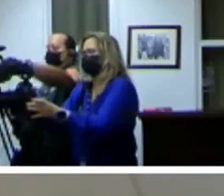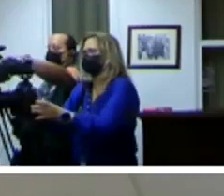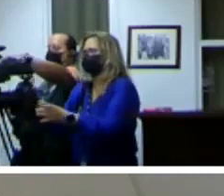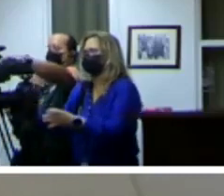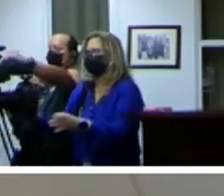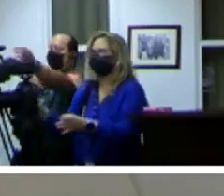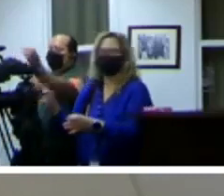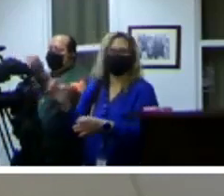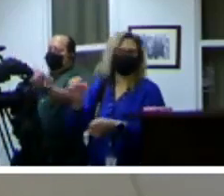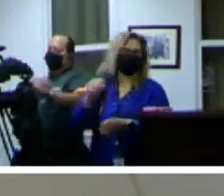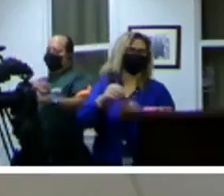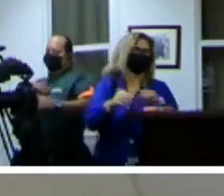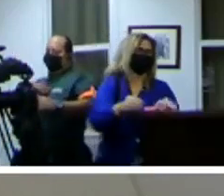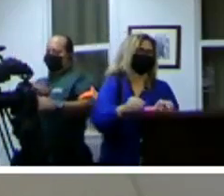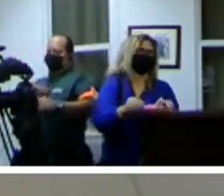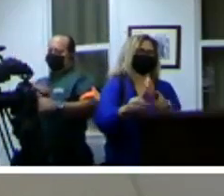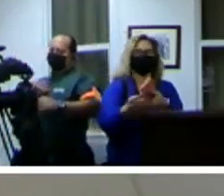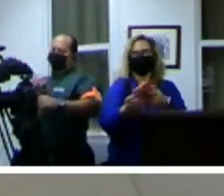Puerto Rico.